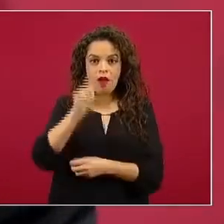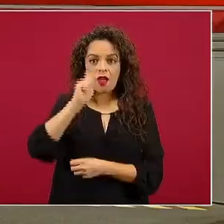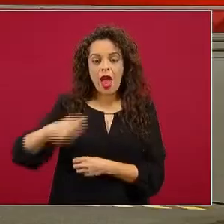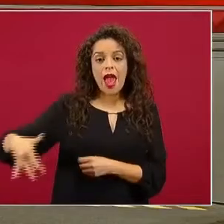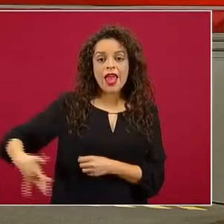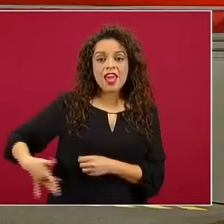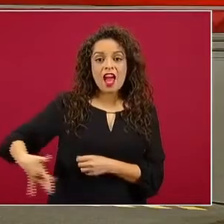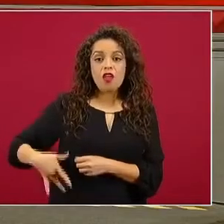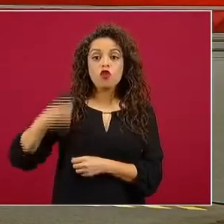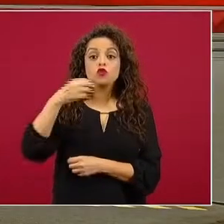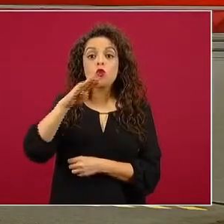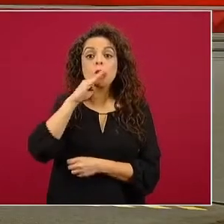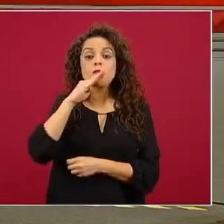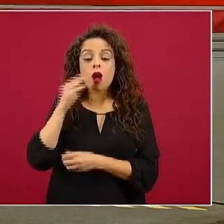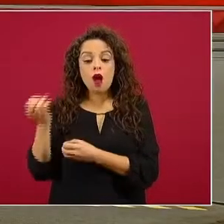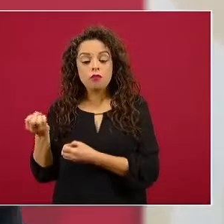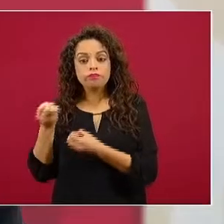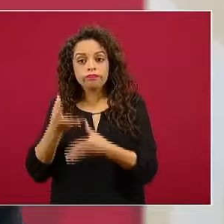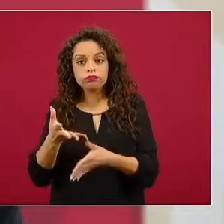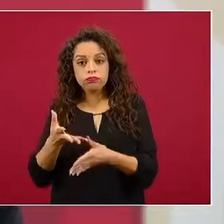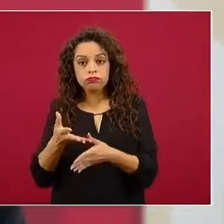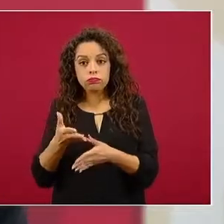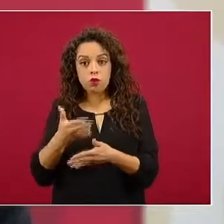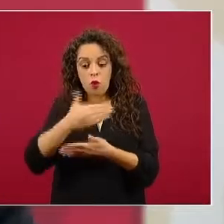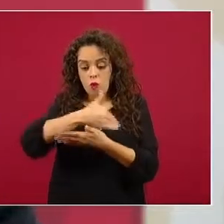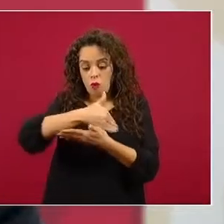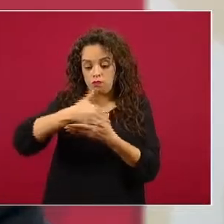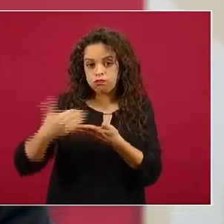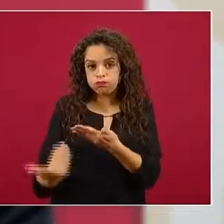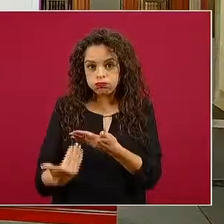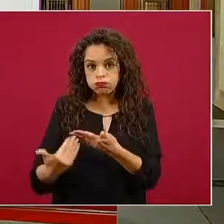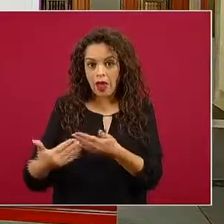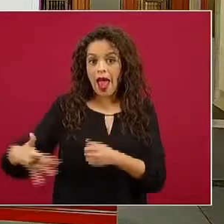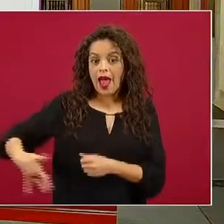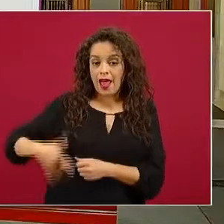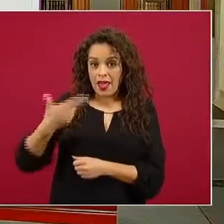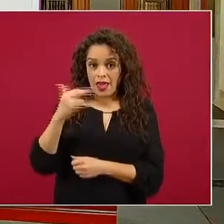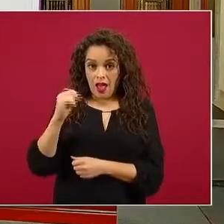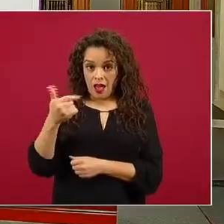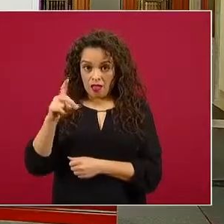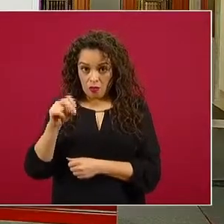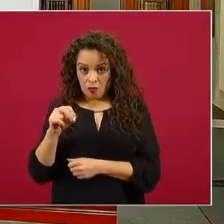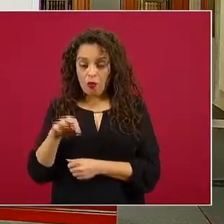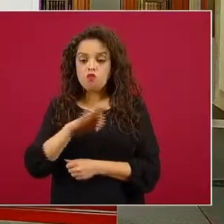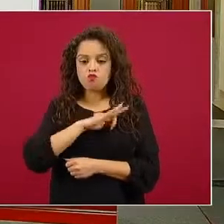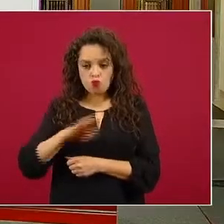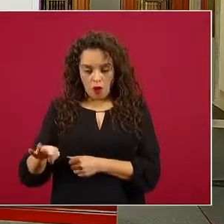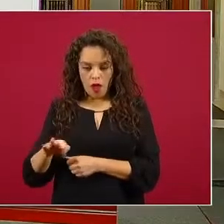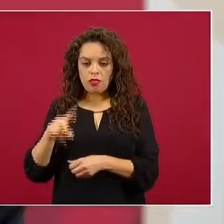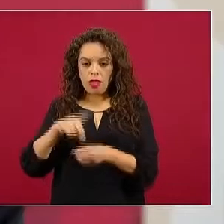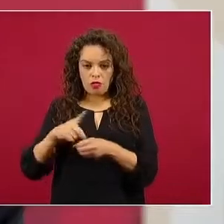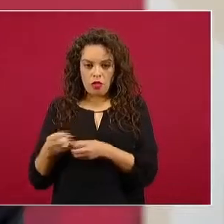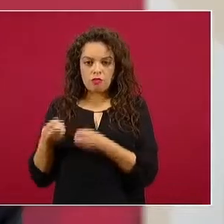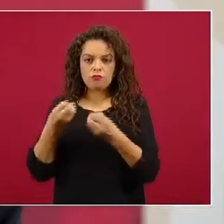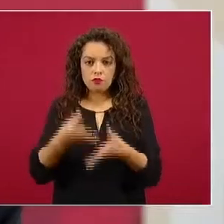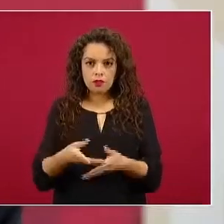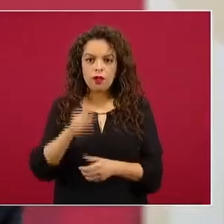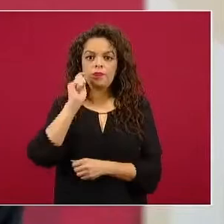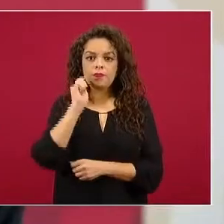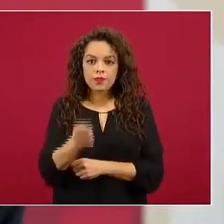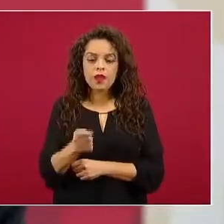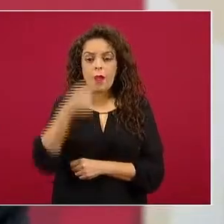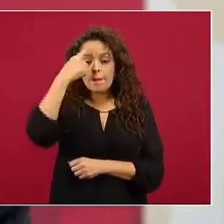donó su mamá, le donó un segmento del hígado, también se puede donar un segmento del hígado para casos especiales de